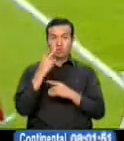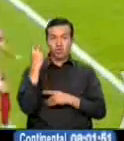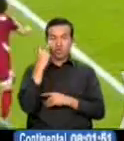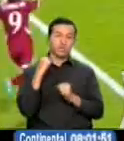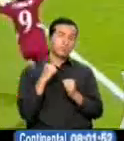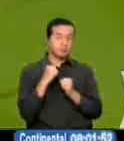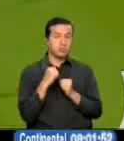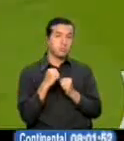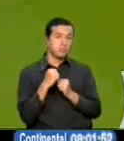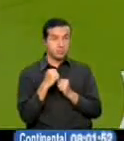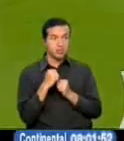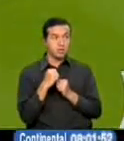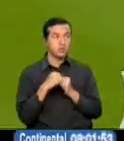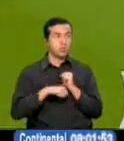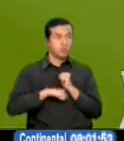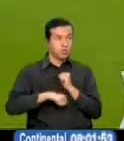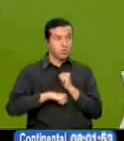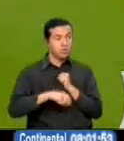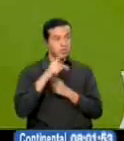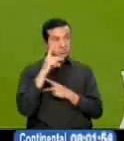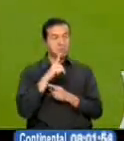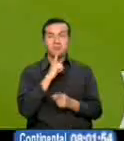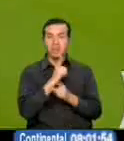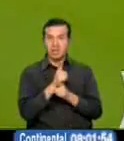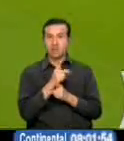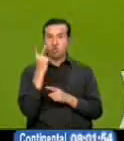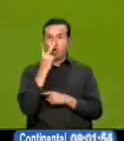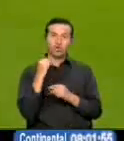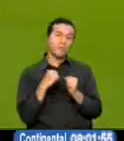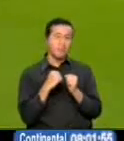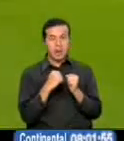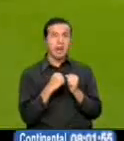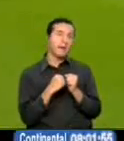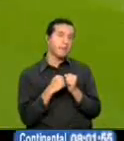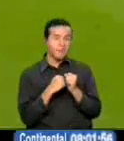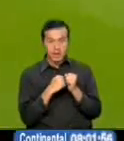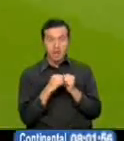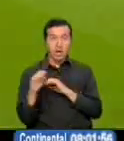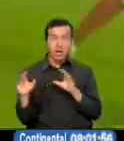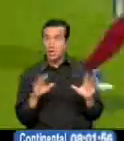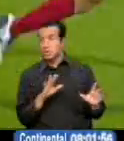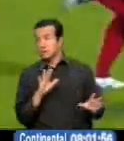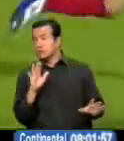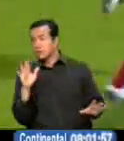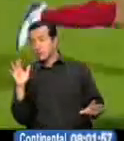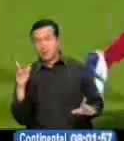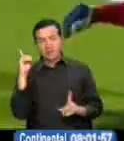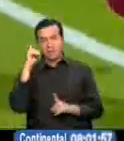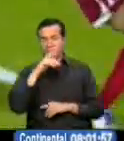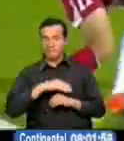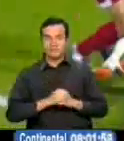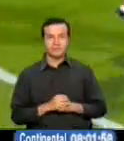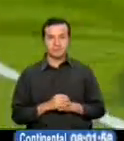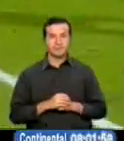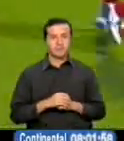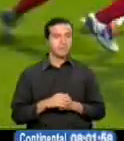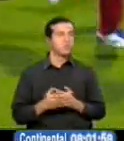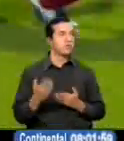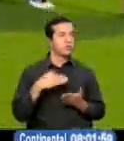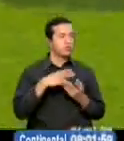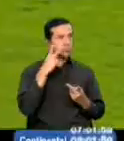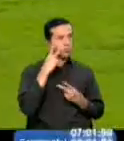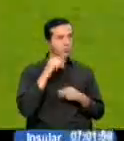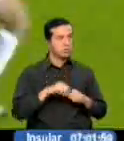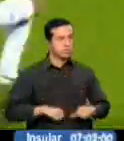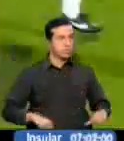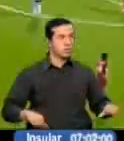cabezazo en el área por lo general es gol y en esta oportunidad también se da, por más que la arquera francesa intenta sacar la pelota. Y aquí otra de las jugadas en el